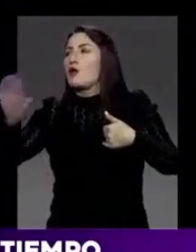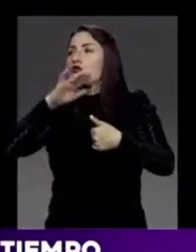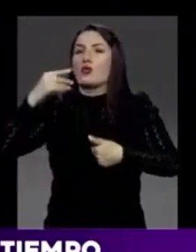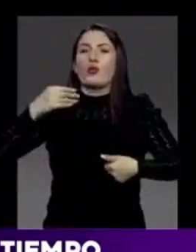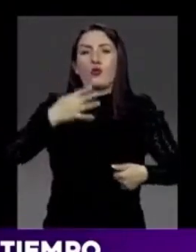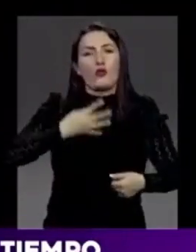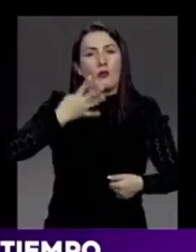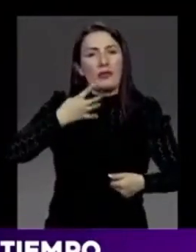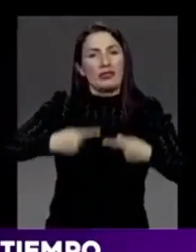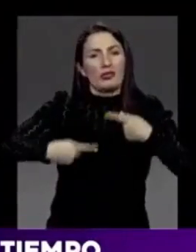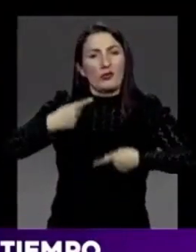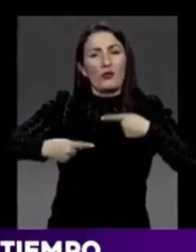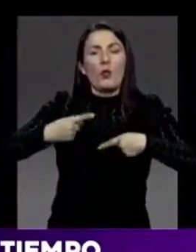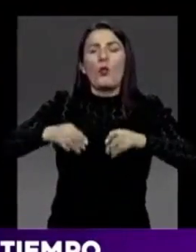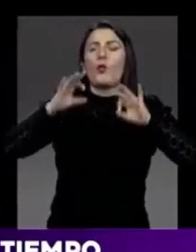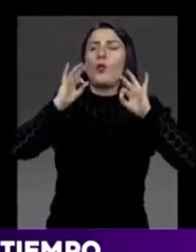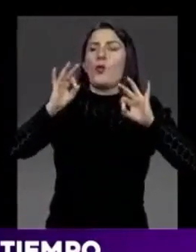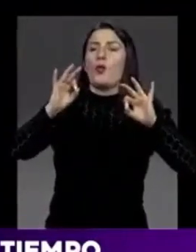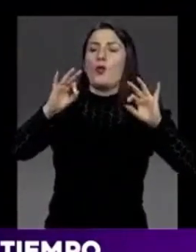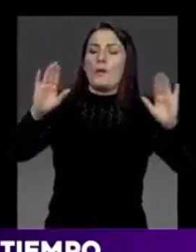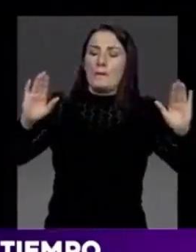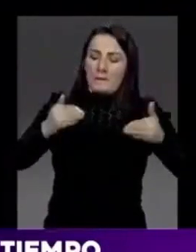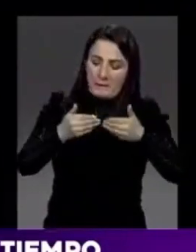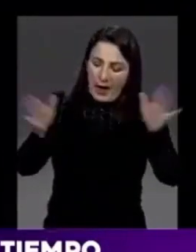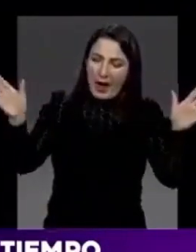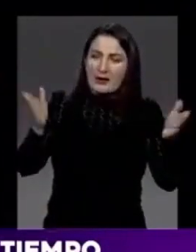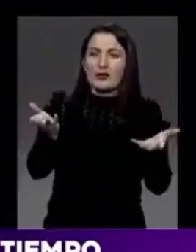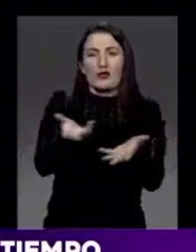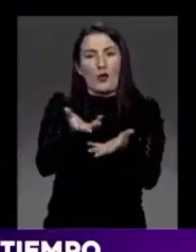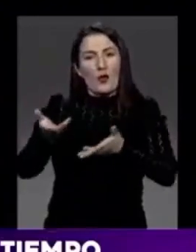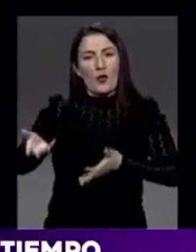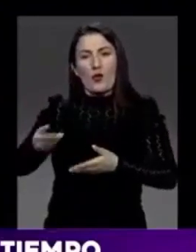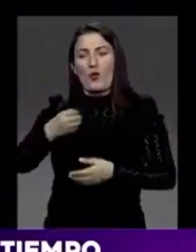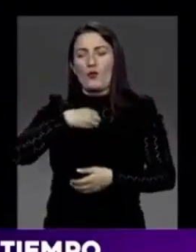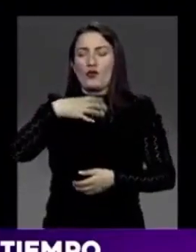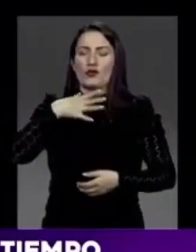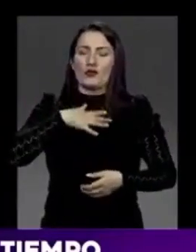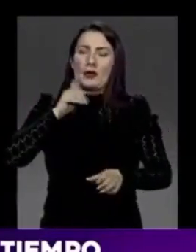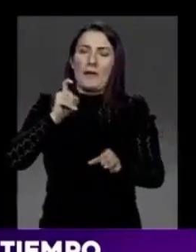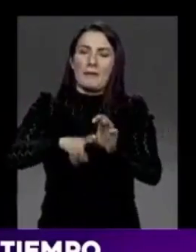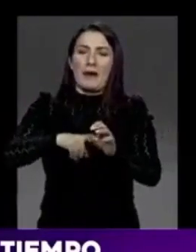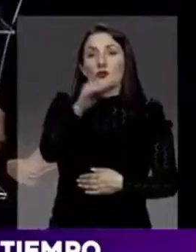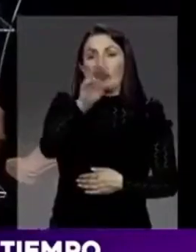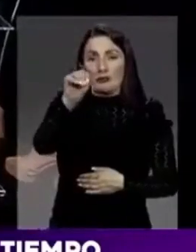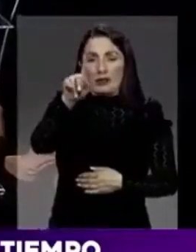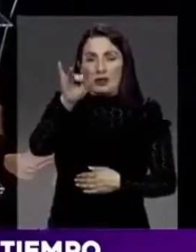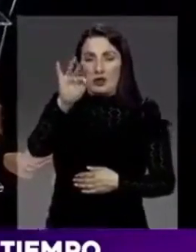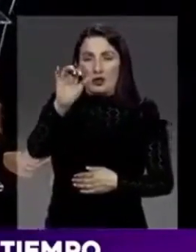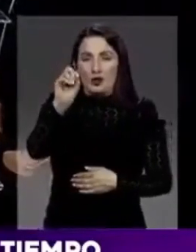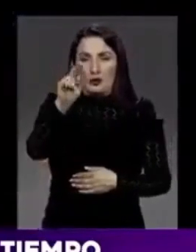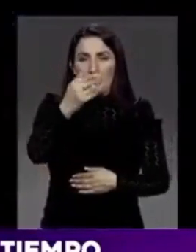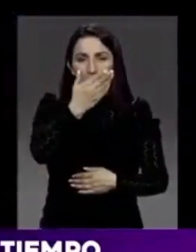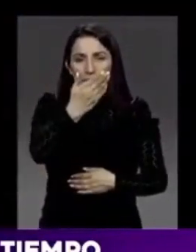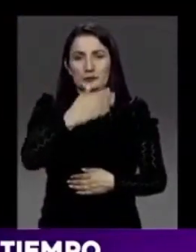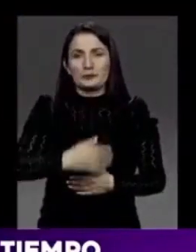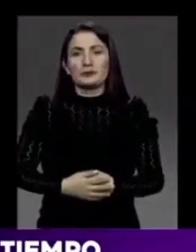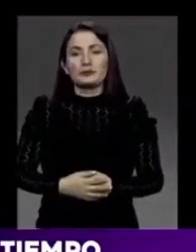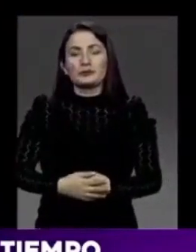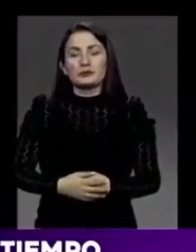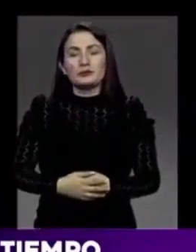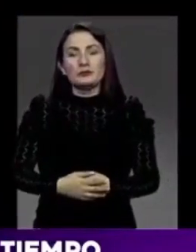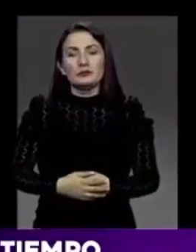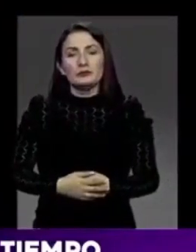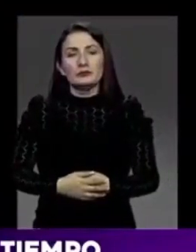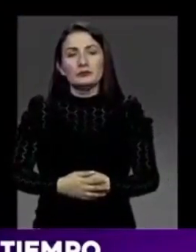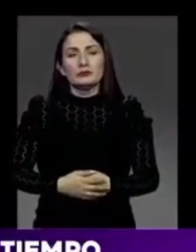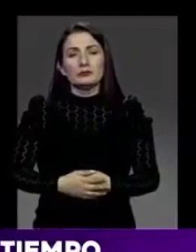las brechas obviamente se reducen y hay oportunidad para todos sin resentimiento entre una región y otra empieza por indicar de nuevo la